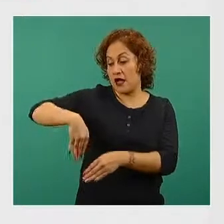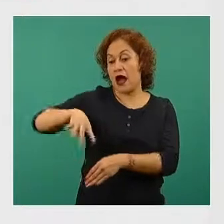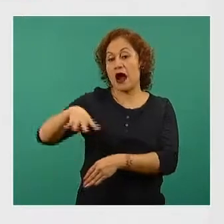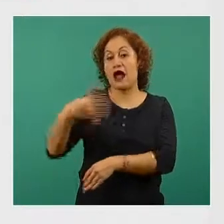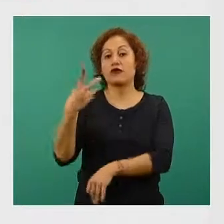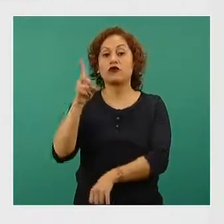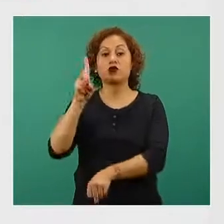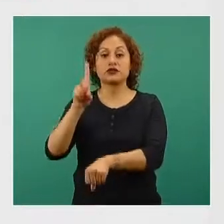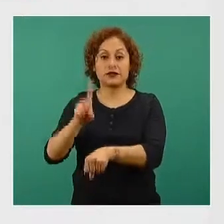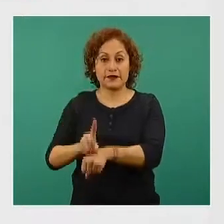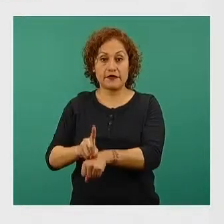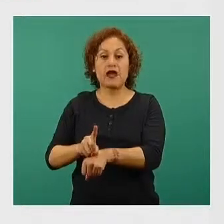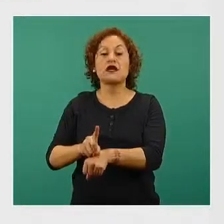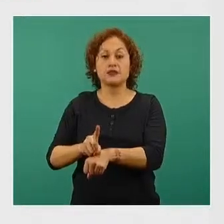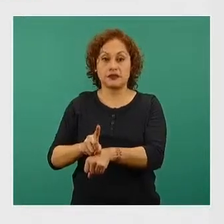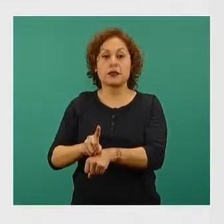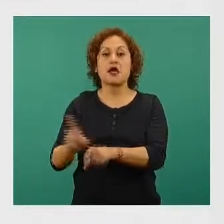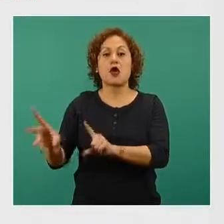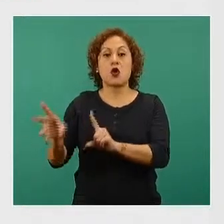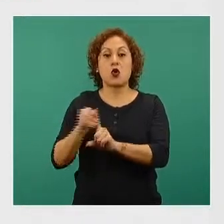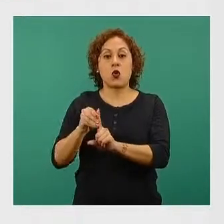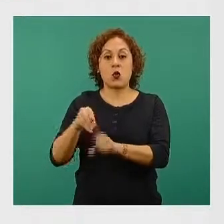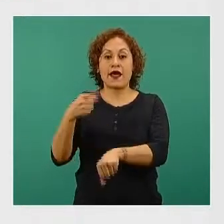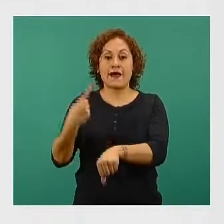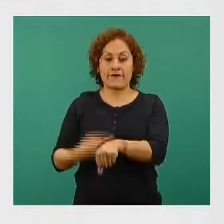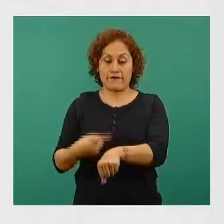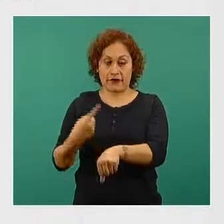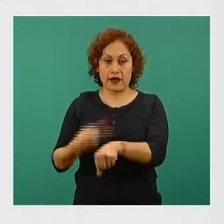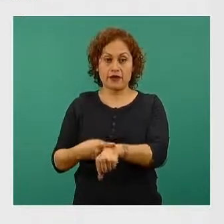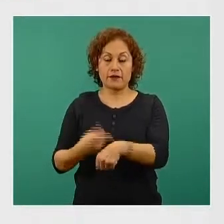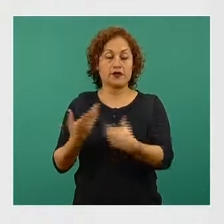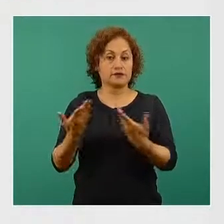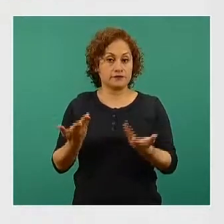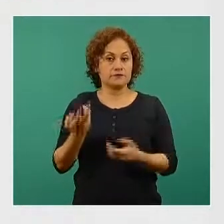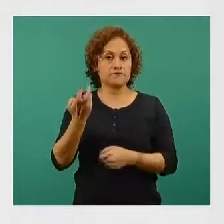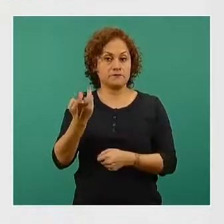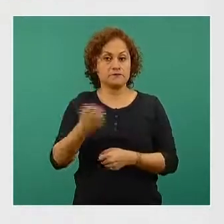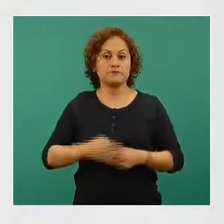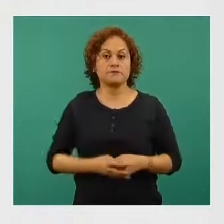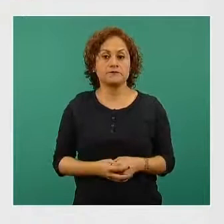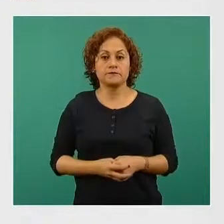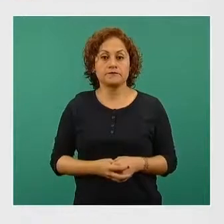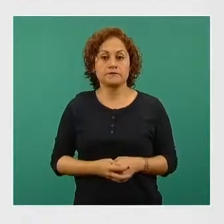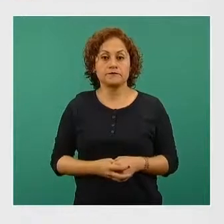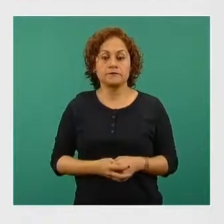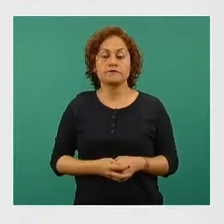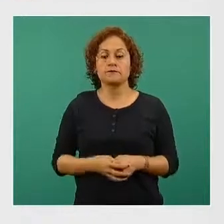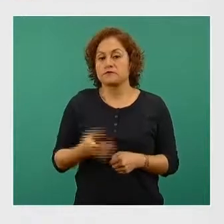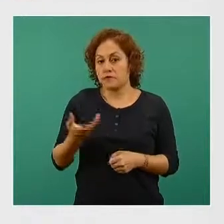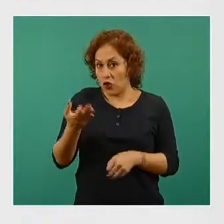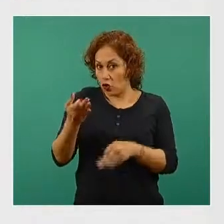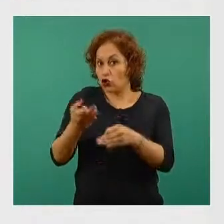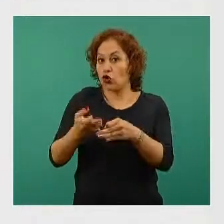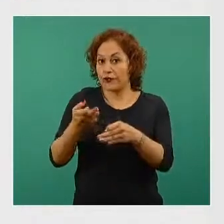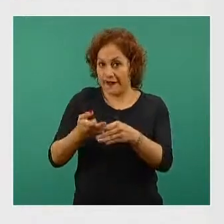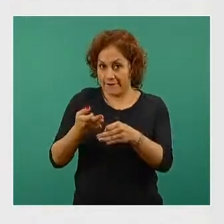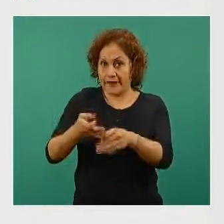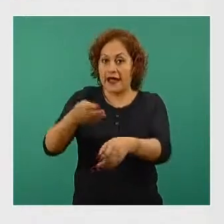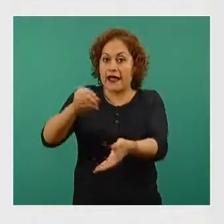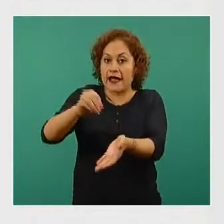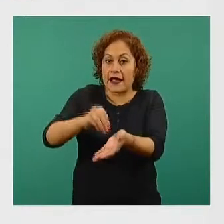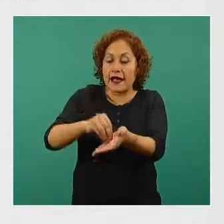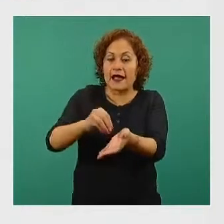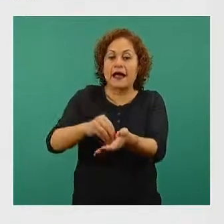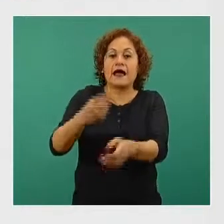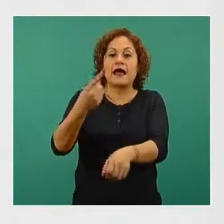días han desarrollado signos y síntomas de enfermedad, y por lo tanto son el motor activo de la epidemia, y es aparte